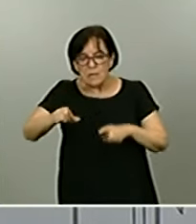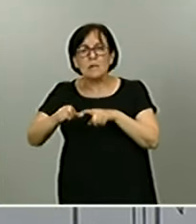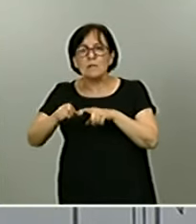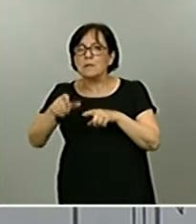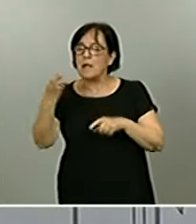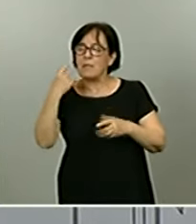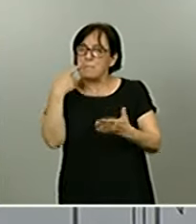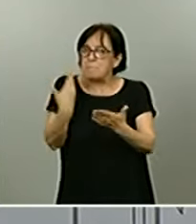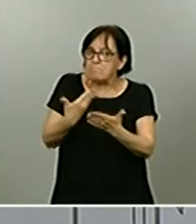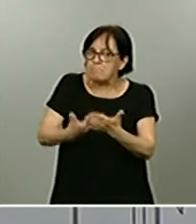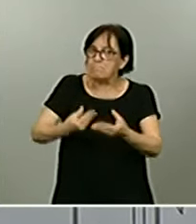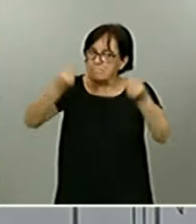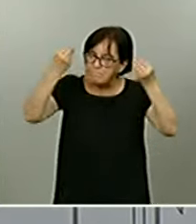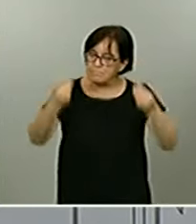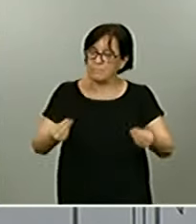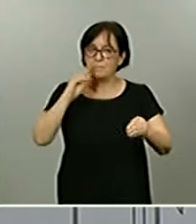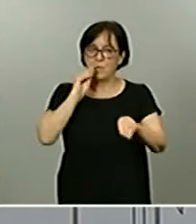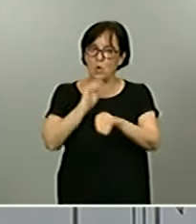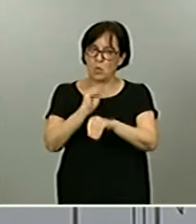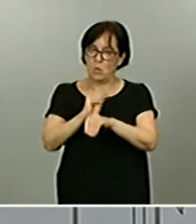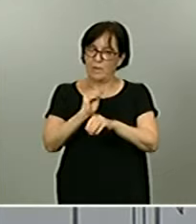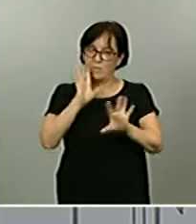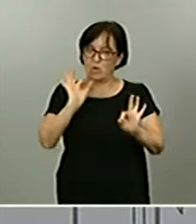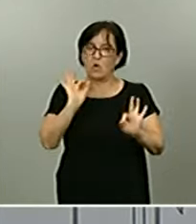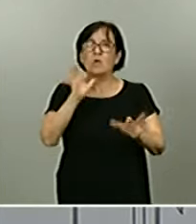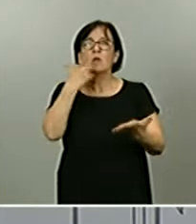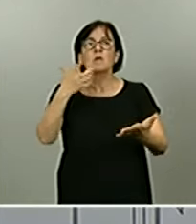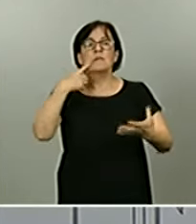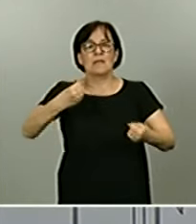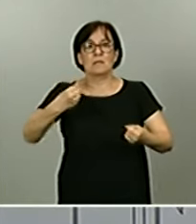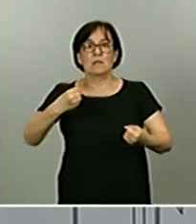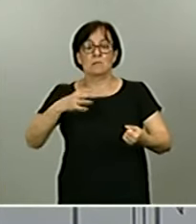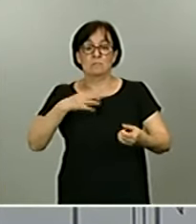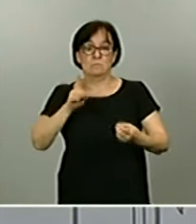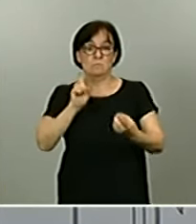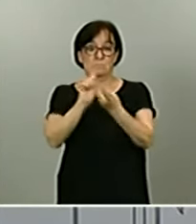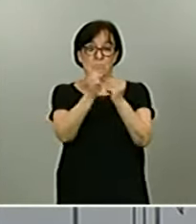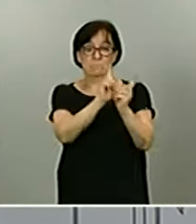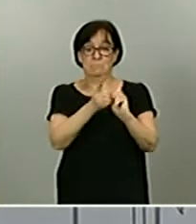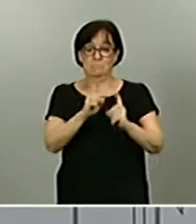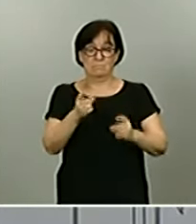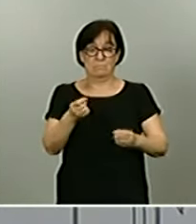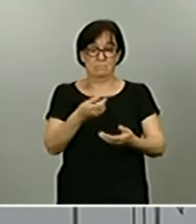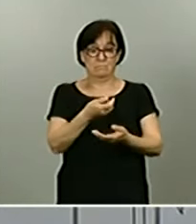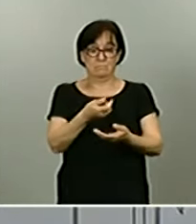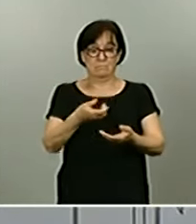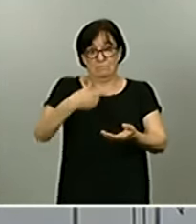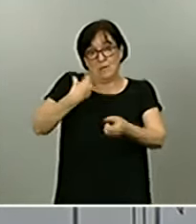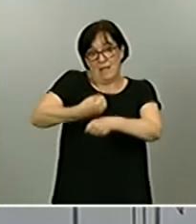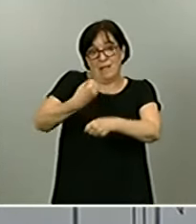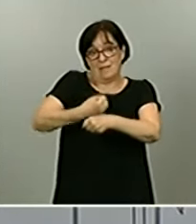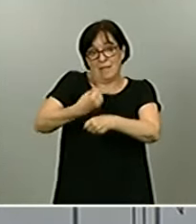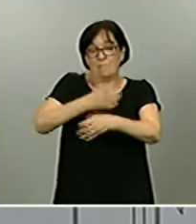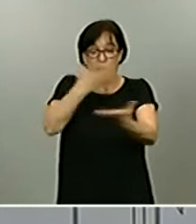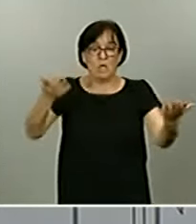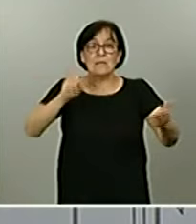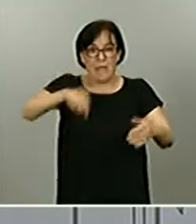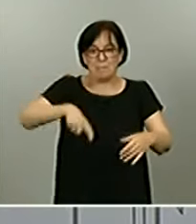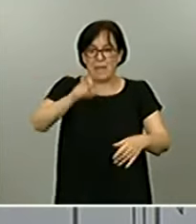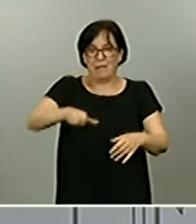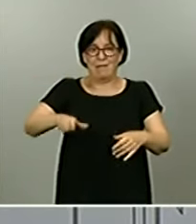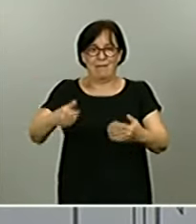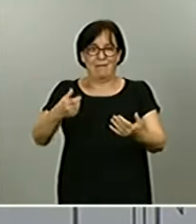con cuidado. Los sanitarios no solo están expuestos a su ambiente laboral, sino que también están expuestos a la población, al ambiente que está expuesto el resto de